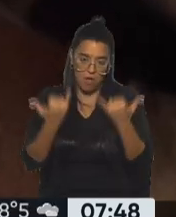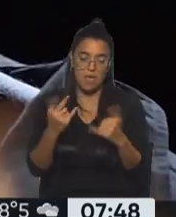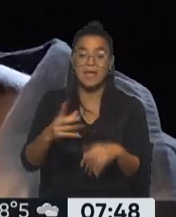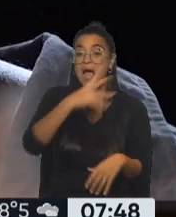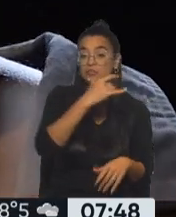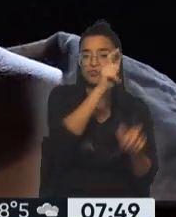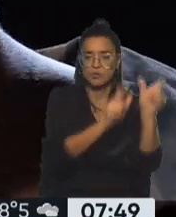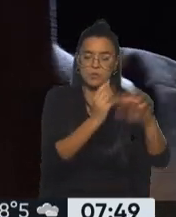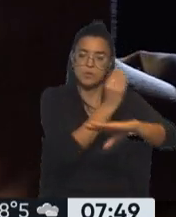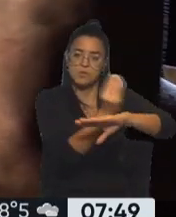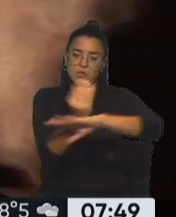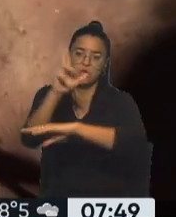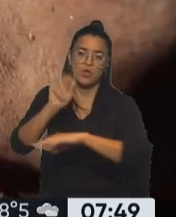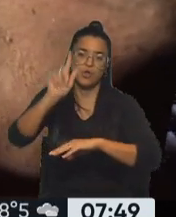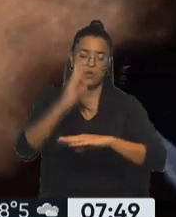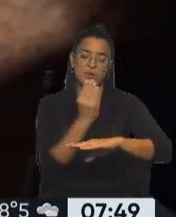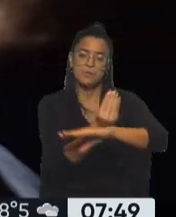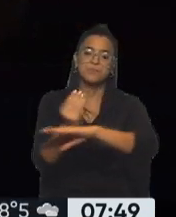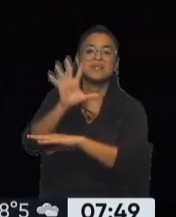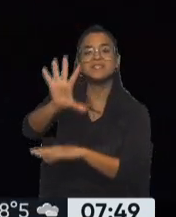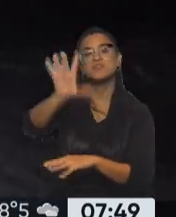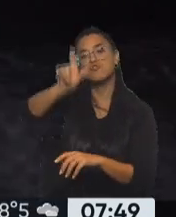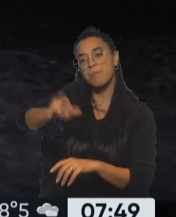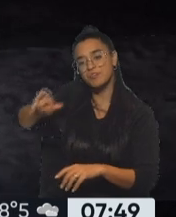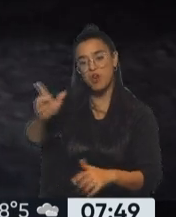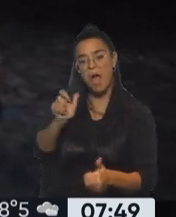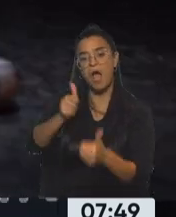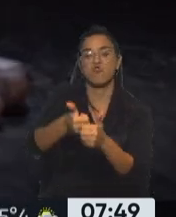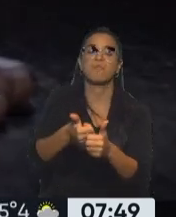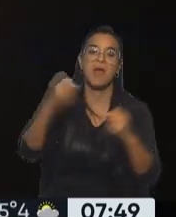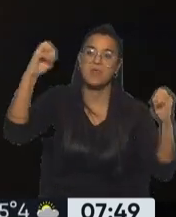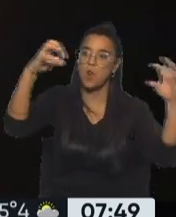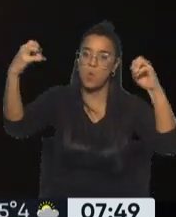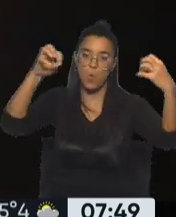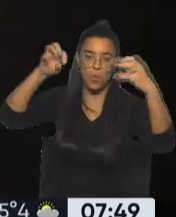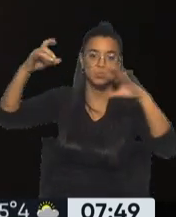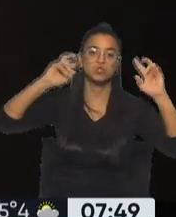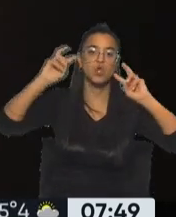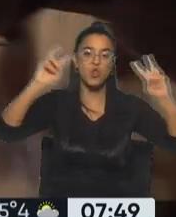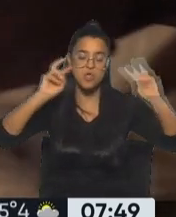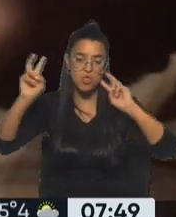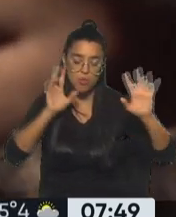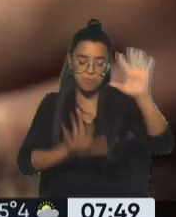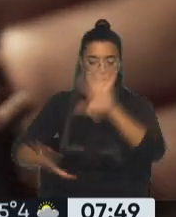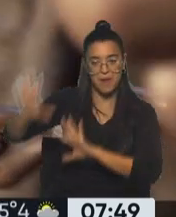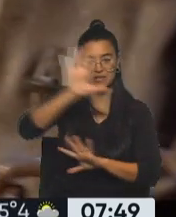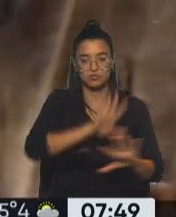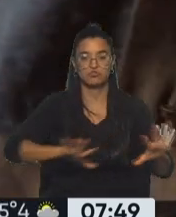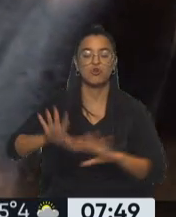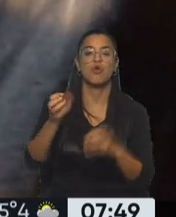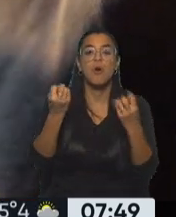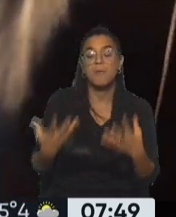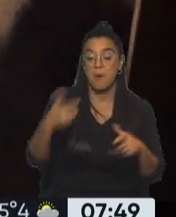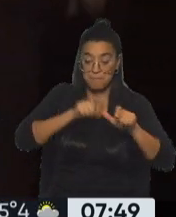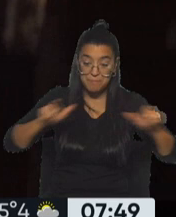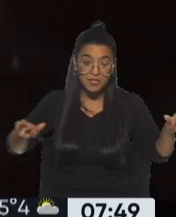cubren los roles protagónicos y otras 5 personas acompañan desde la iluminación, sonido y la preparación de las escenas, ya que los espectadores